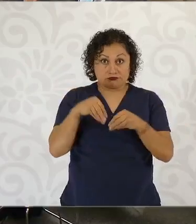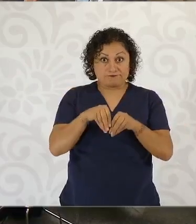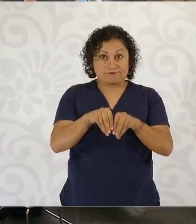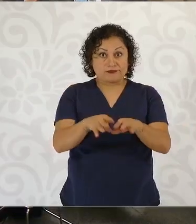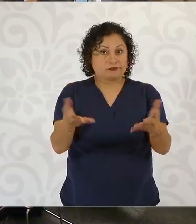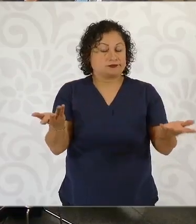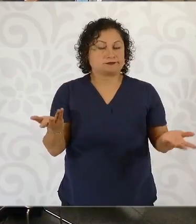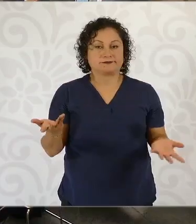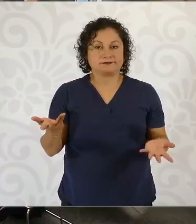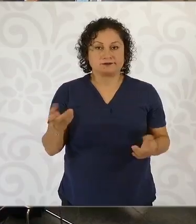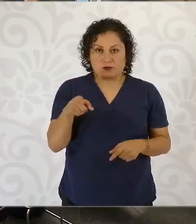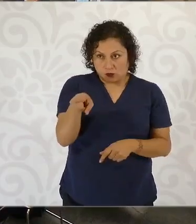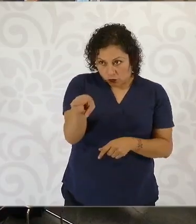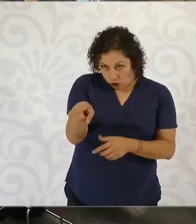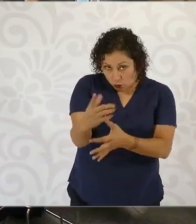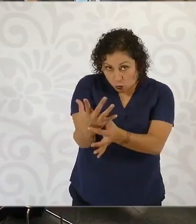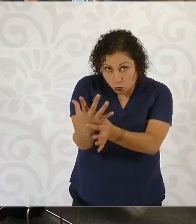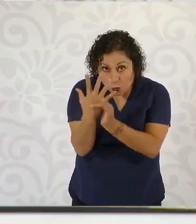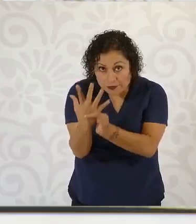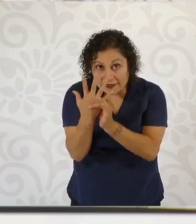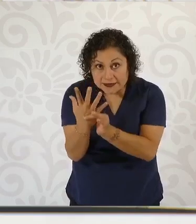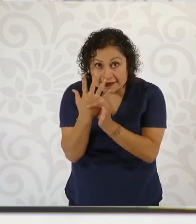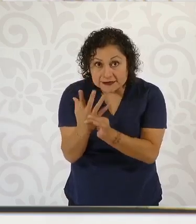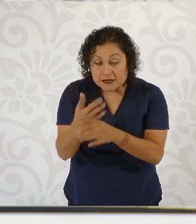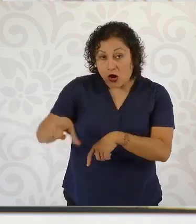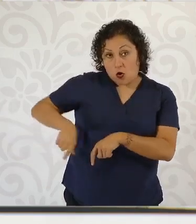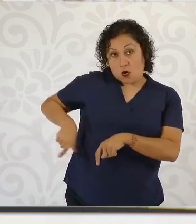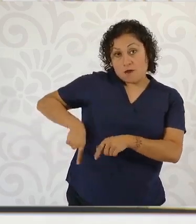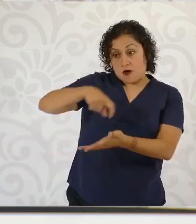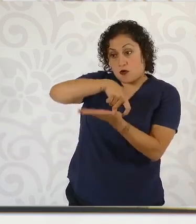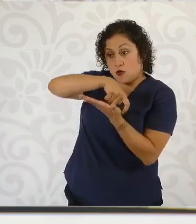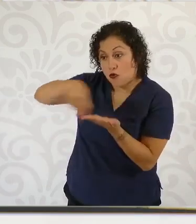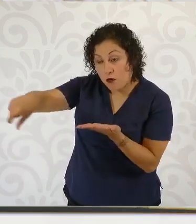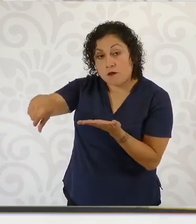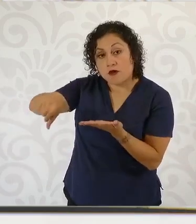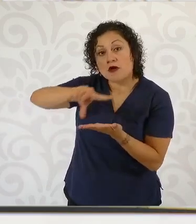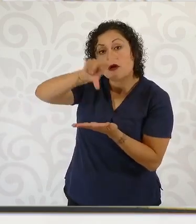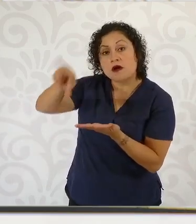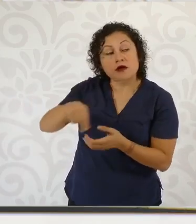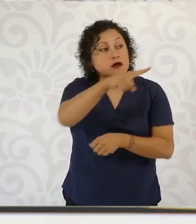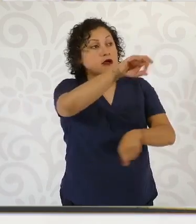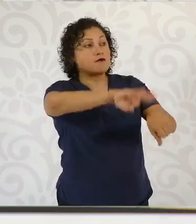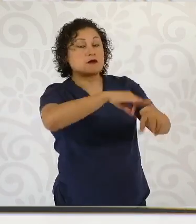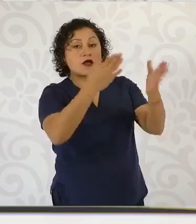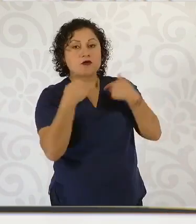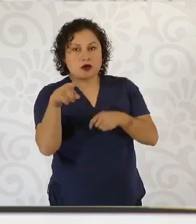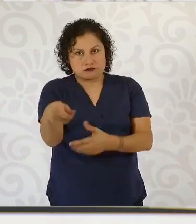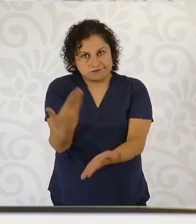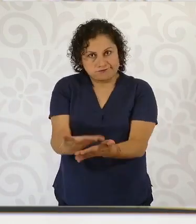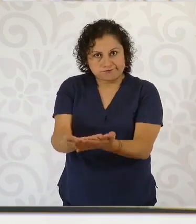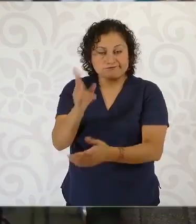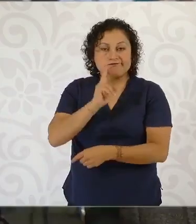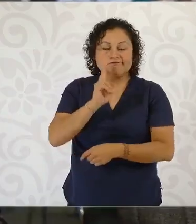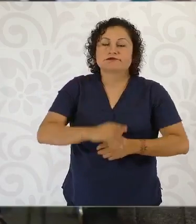la afirmación que tú haces de que se compraron medicamentos que no llegaron a las farmacias tiene que demostrarse. No, se compraron